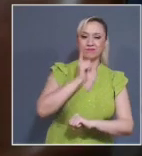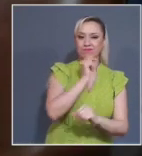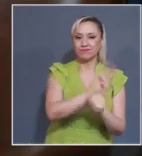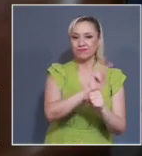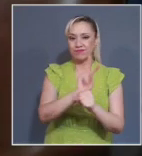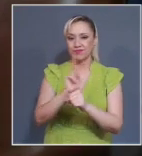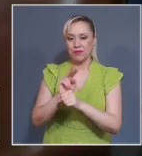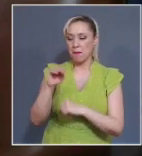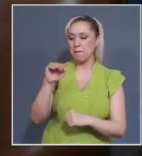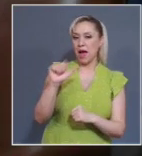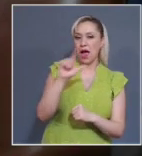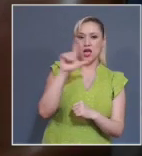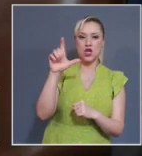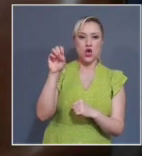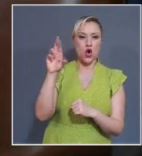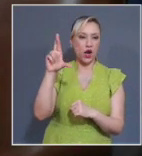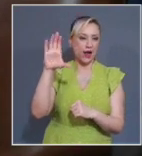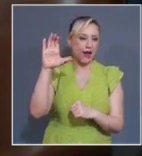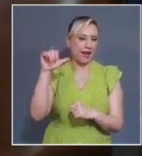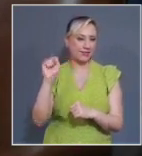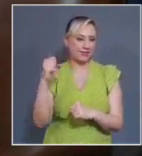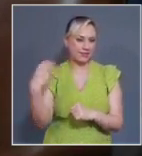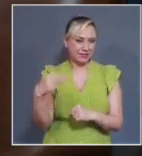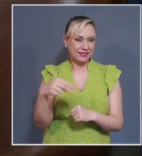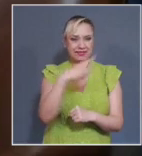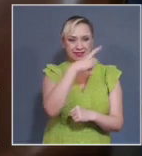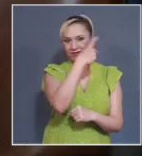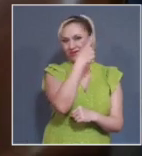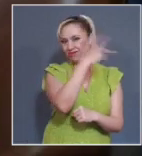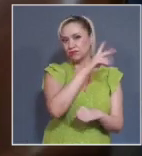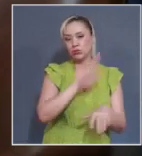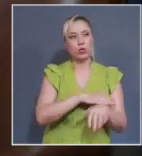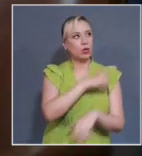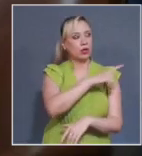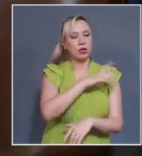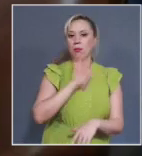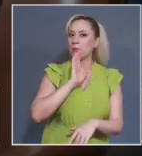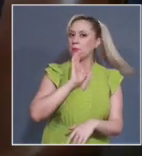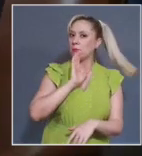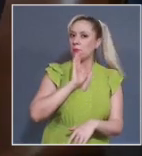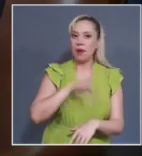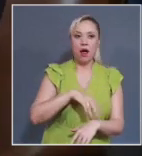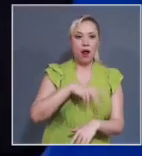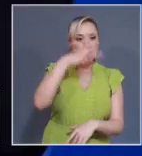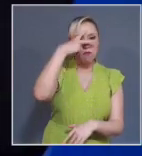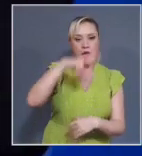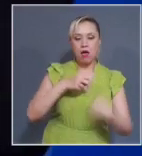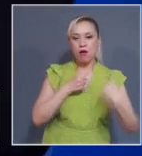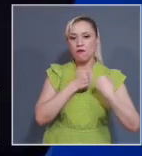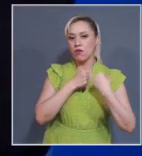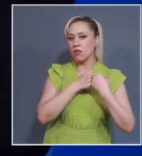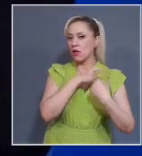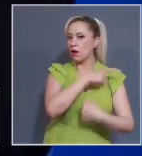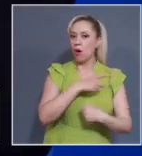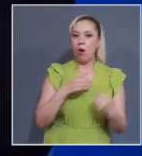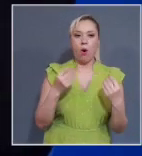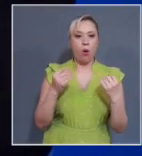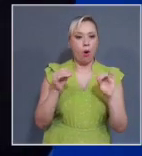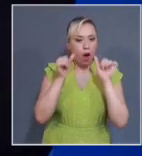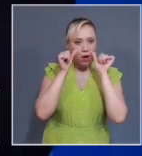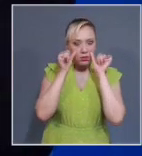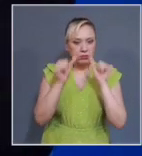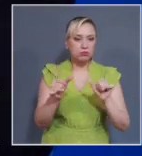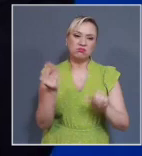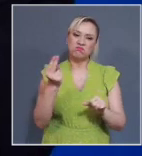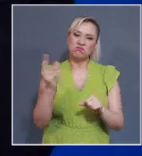por presunta negligencia en el cumplimiento de su deber en la frontera con México. El objetivo, señalan, es remover al funcionario de su